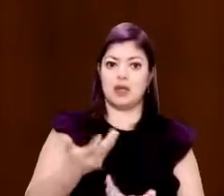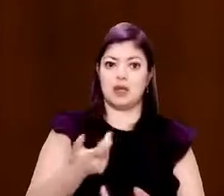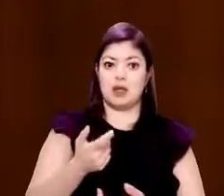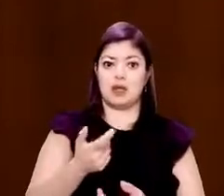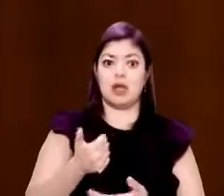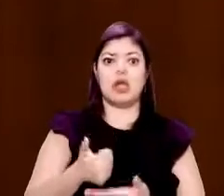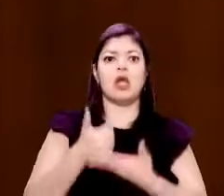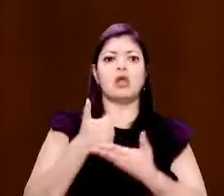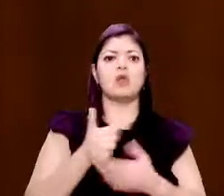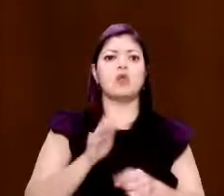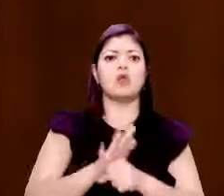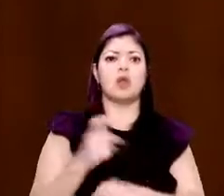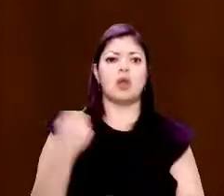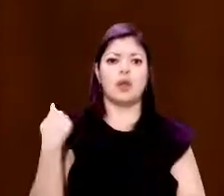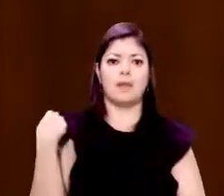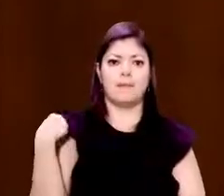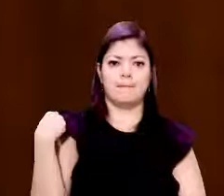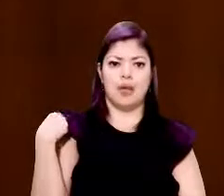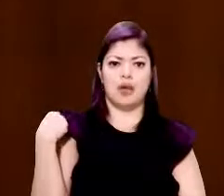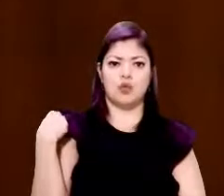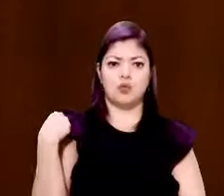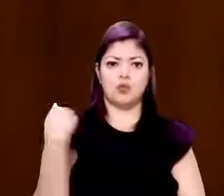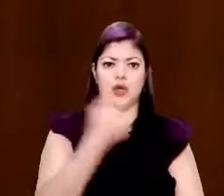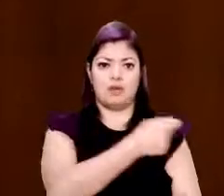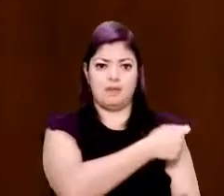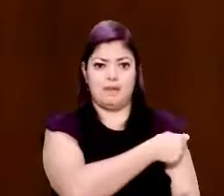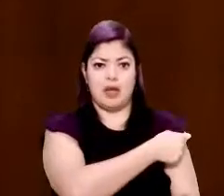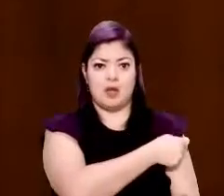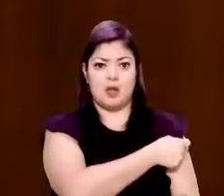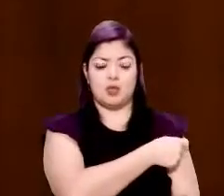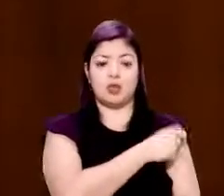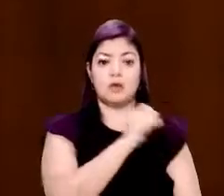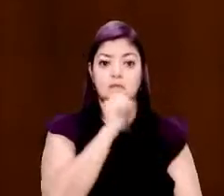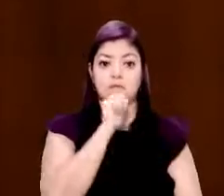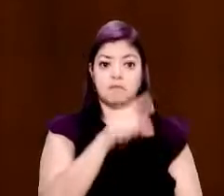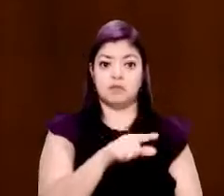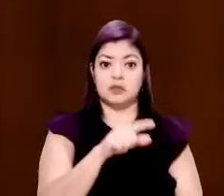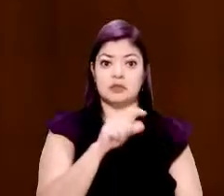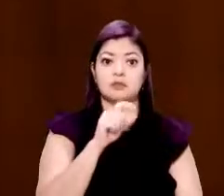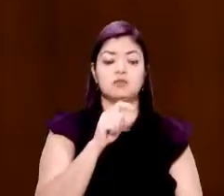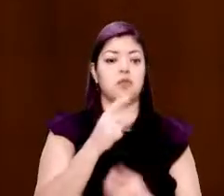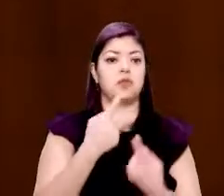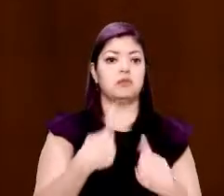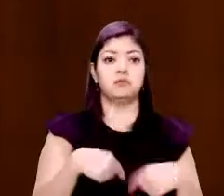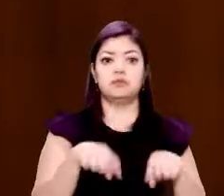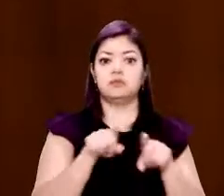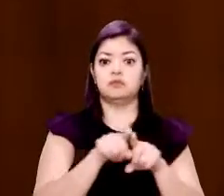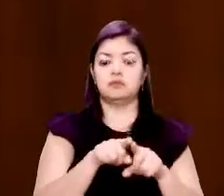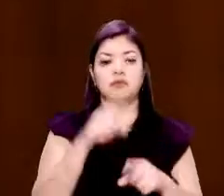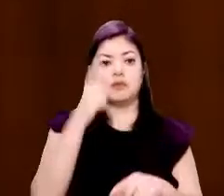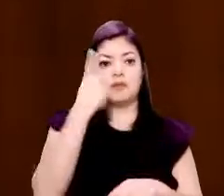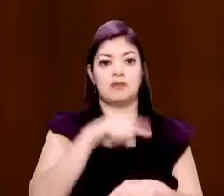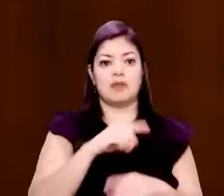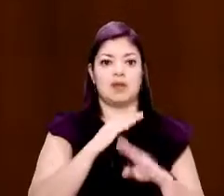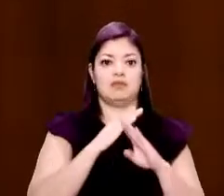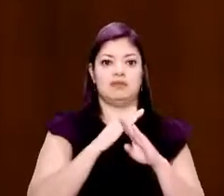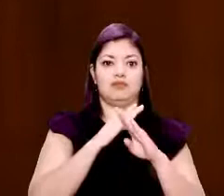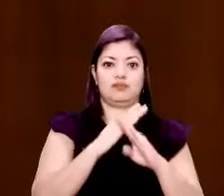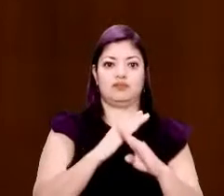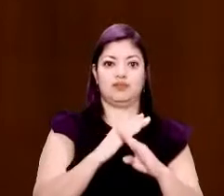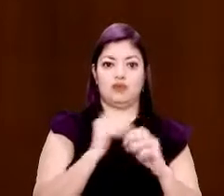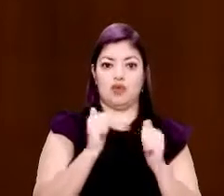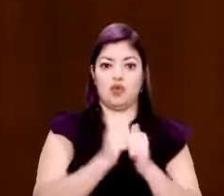vacunación. El mismo documento detalla que la inmunización mediante las